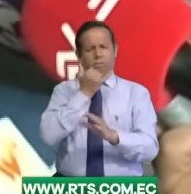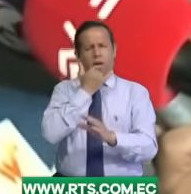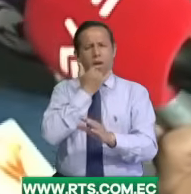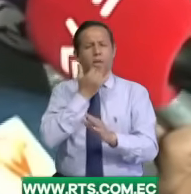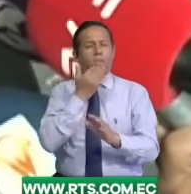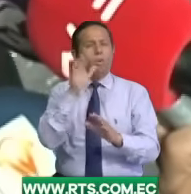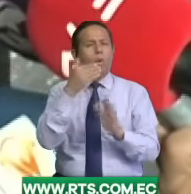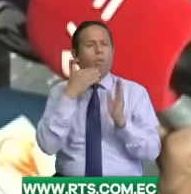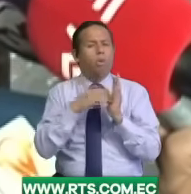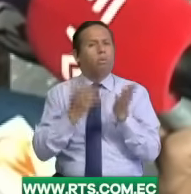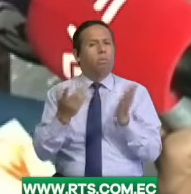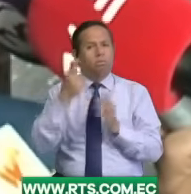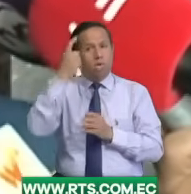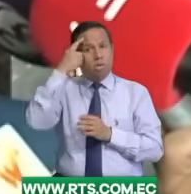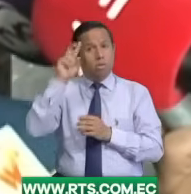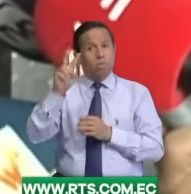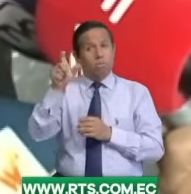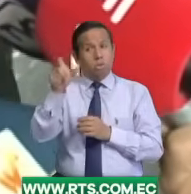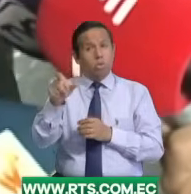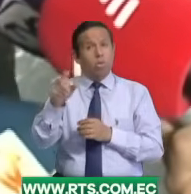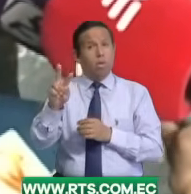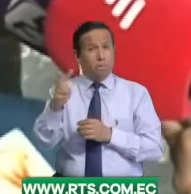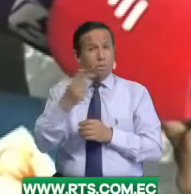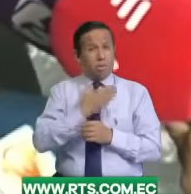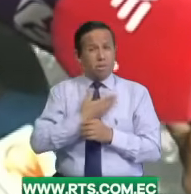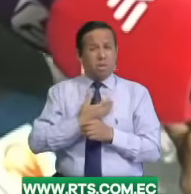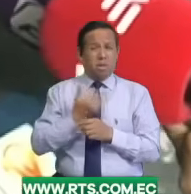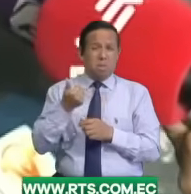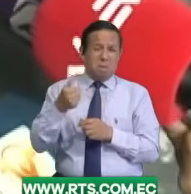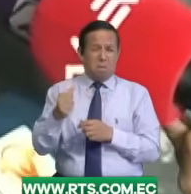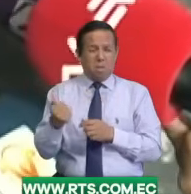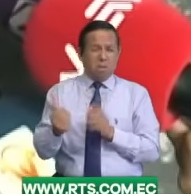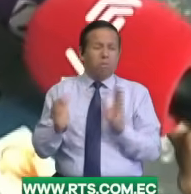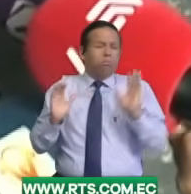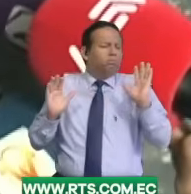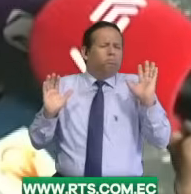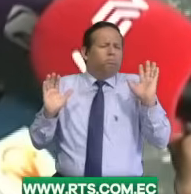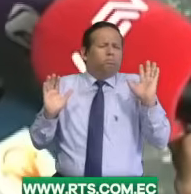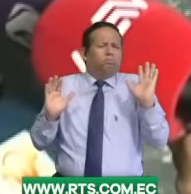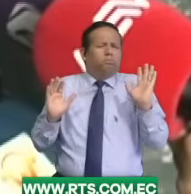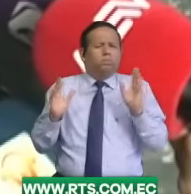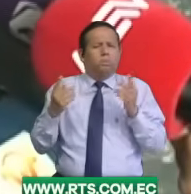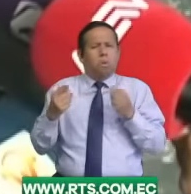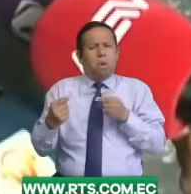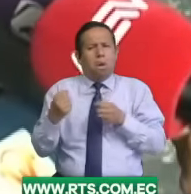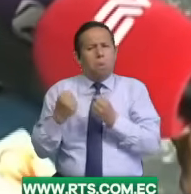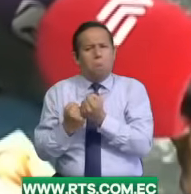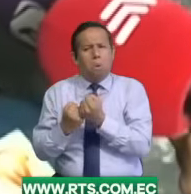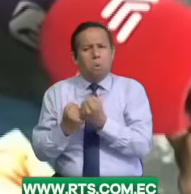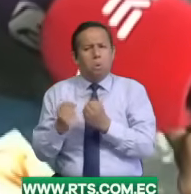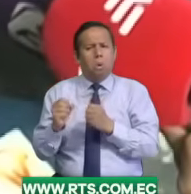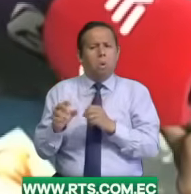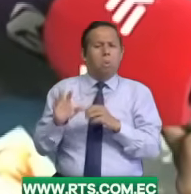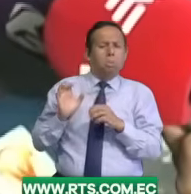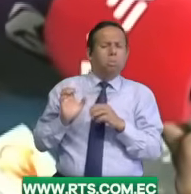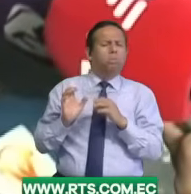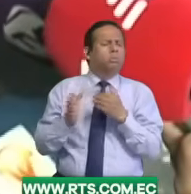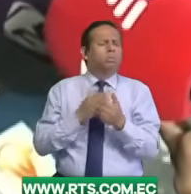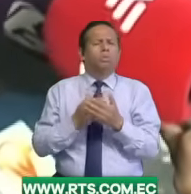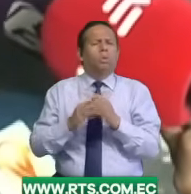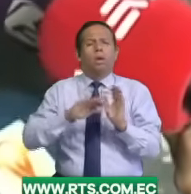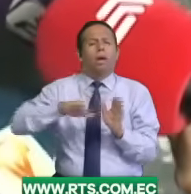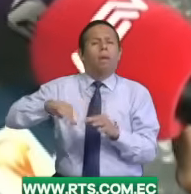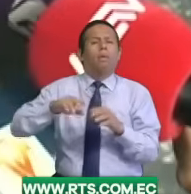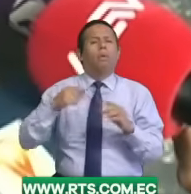de si nos cae bien la presidenta o si está la vicepresidenta o no estamos de acuerdo con ella. Esto es un tema de proteger